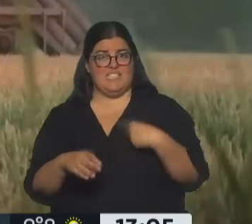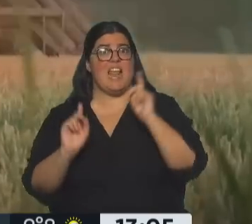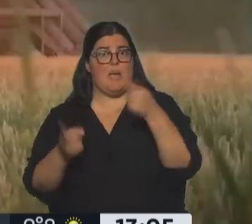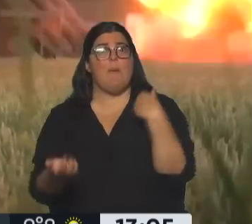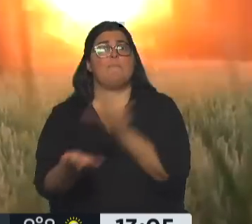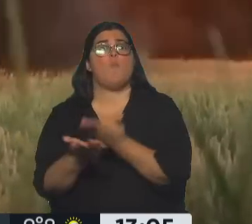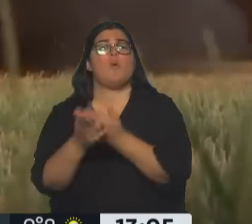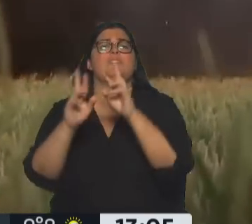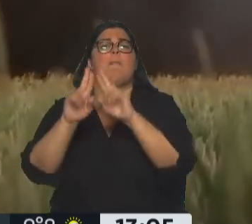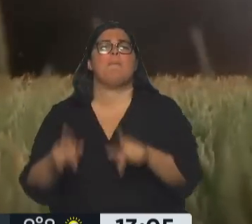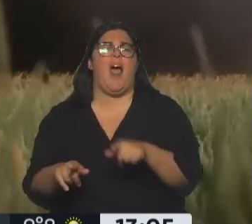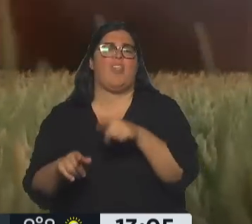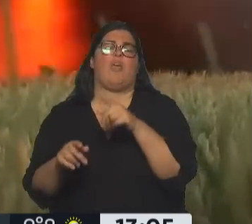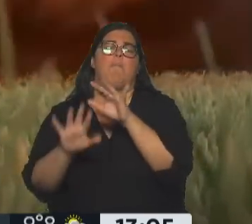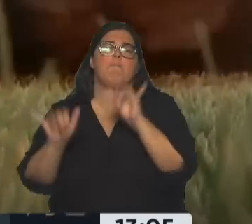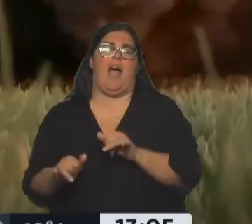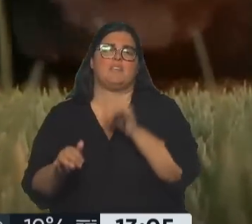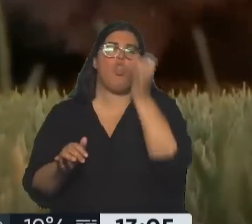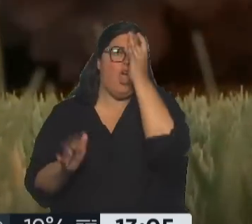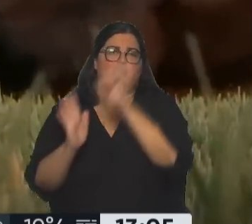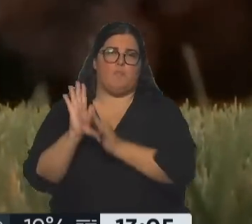12 puntos.